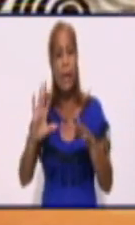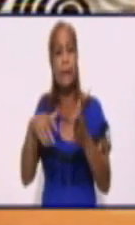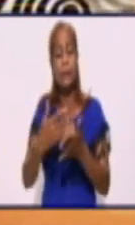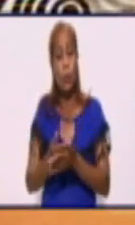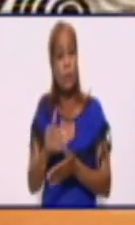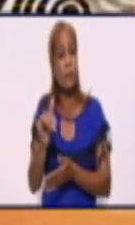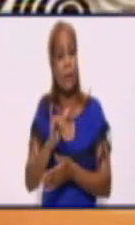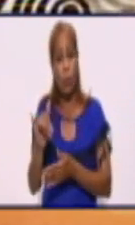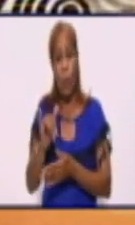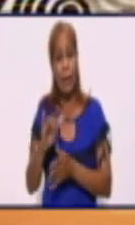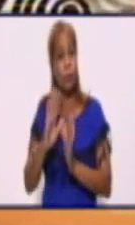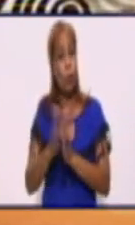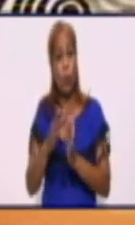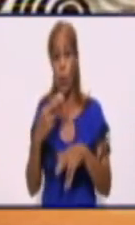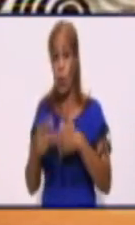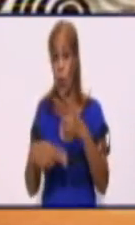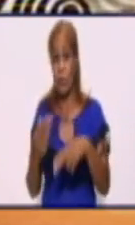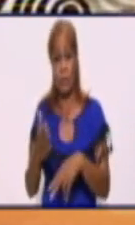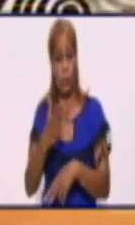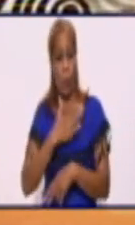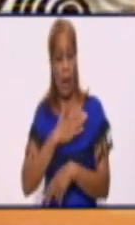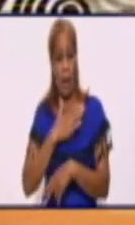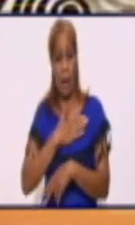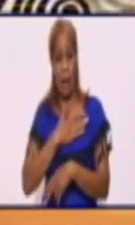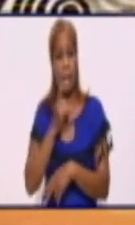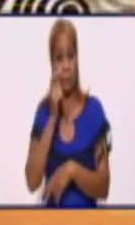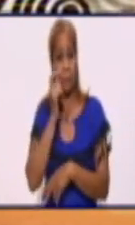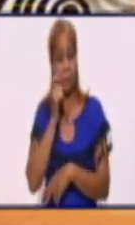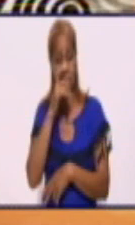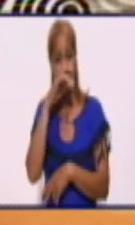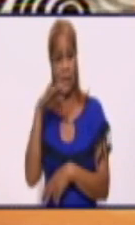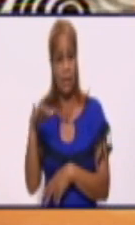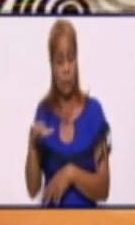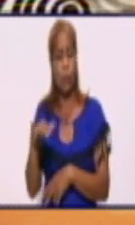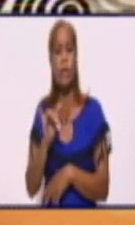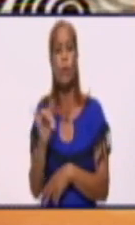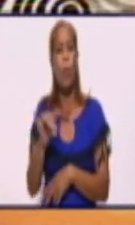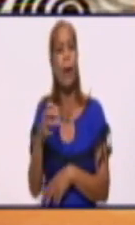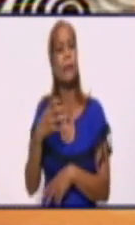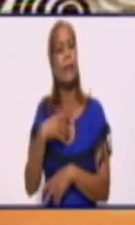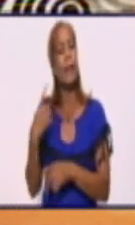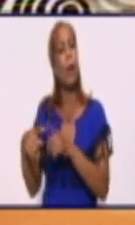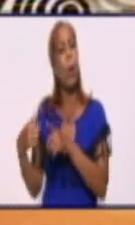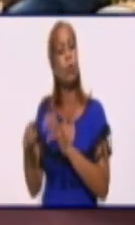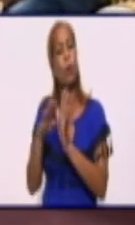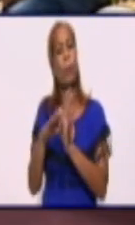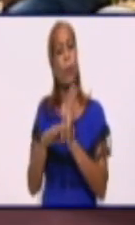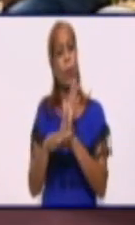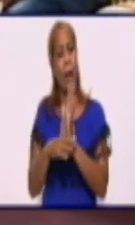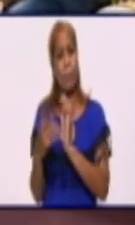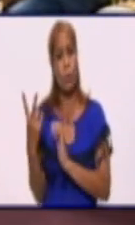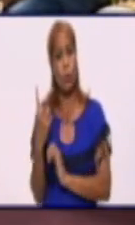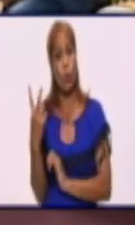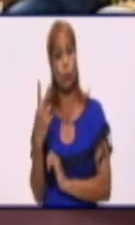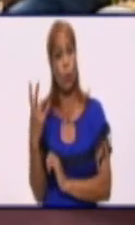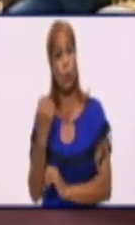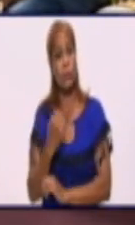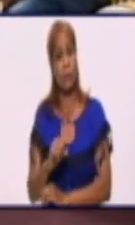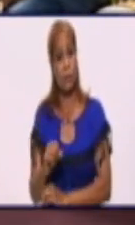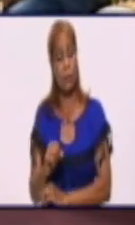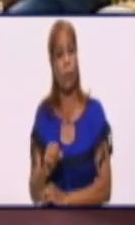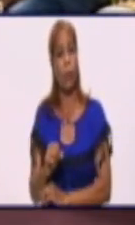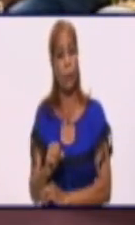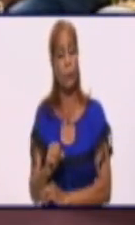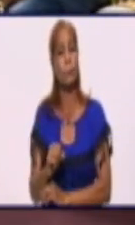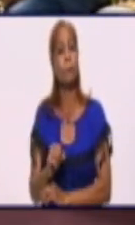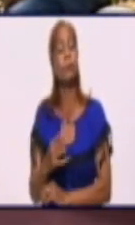que se mandaron para Matanzas fue de él. Es decir, ellos también tienen algunos programas, como ellos también, los dos hijos, te estoy diciendo, José Alejandro y